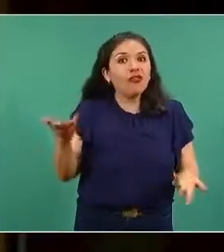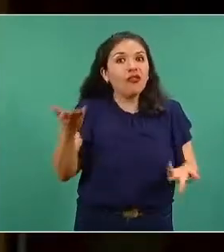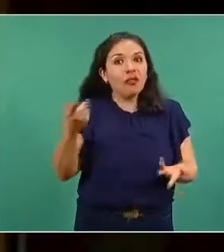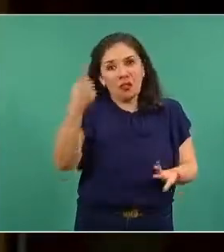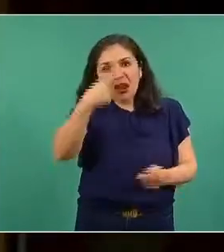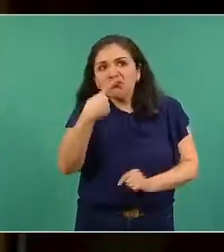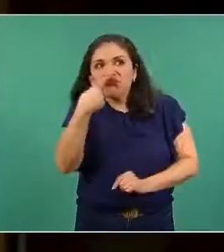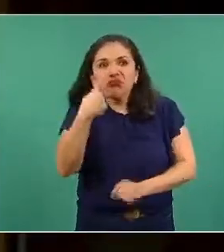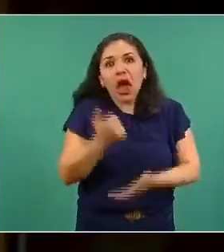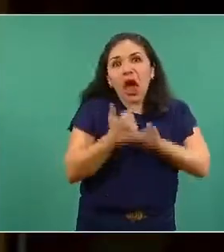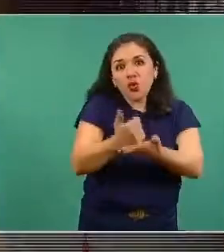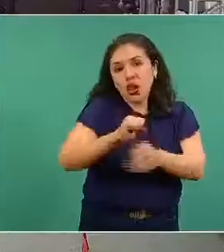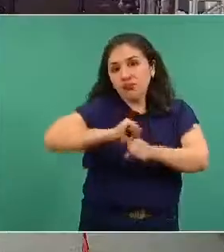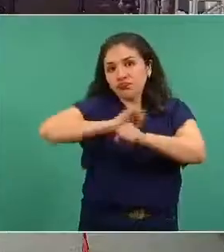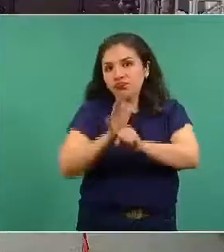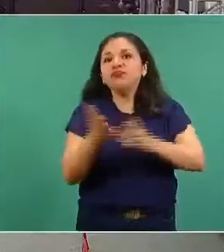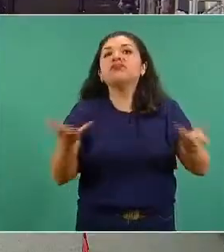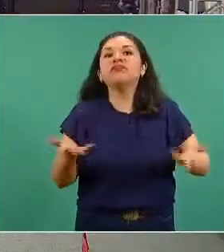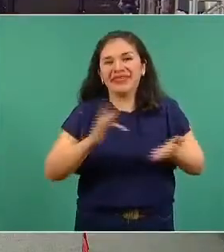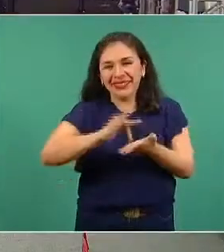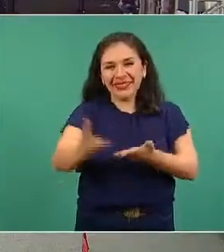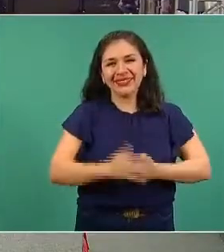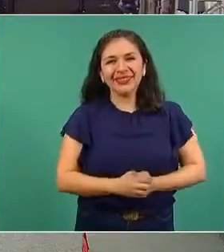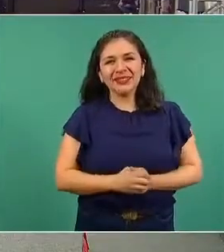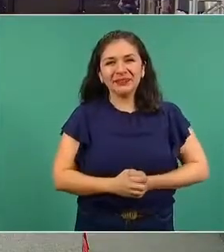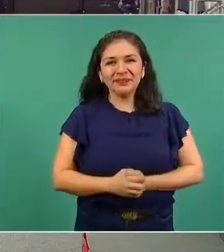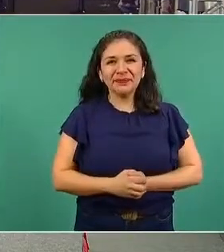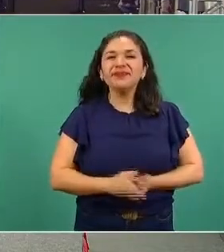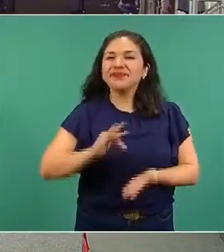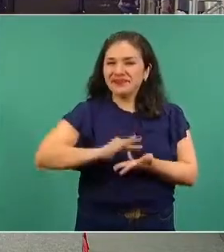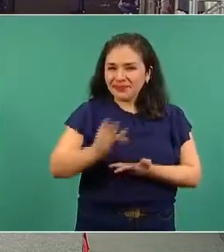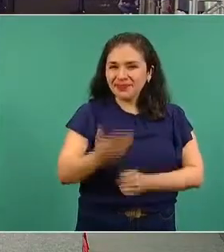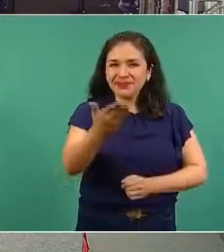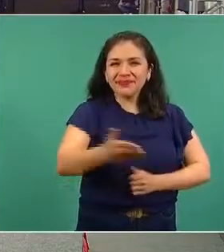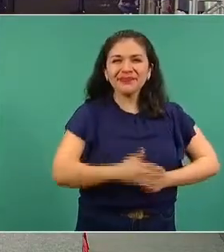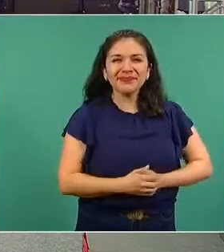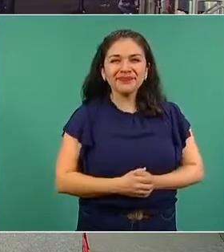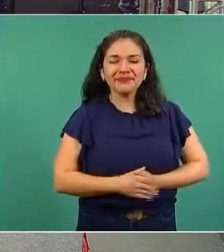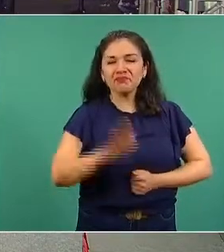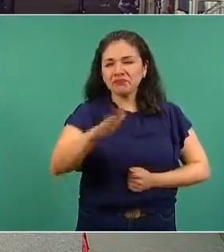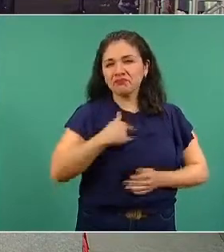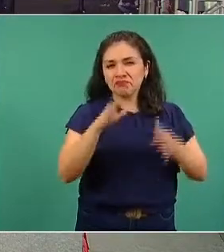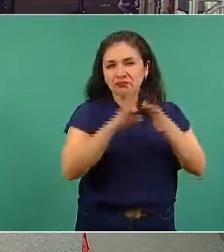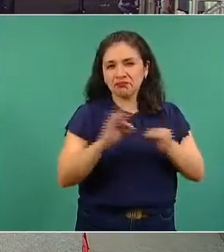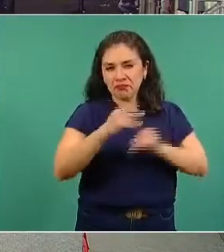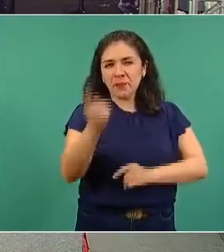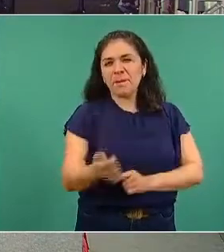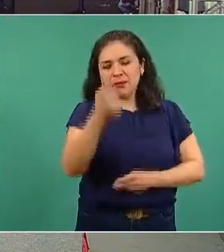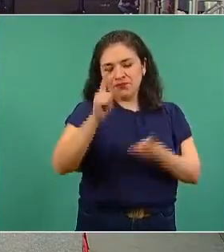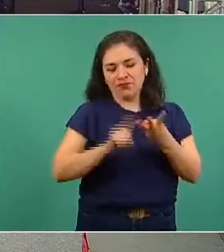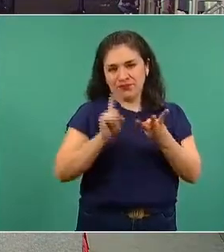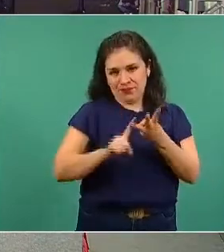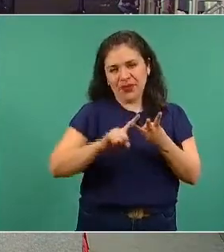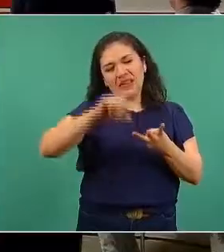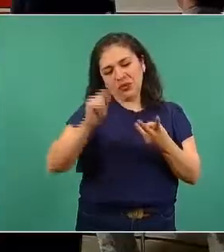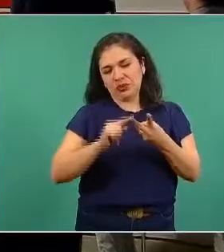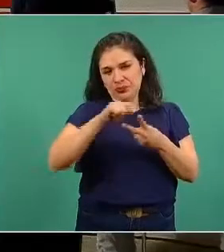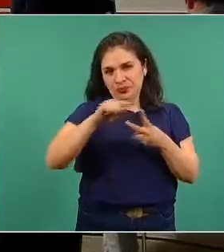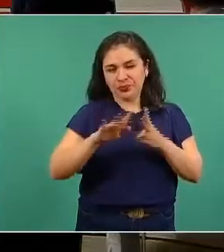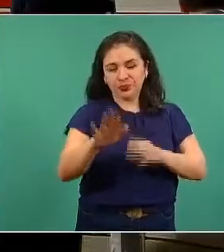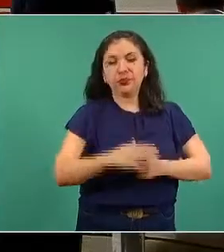para ayudarnos con la pandemia. Gracias. Muchas gracias, Demián Duarte. Comento sobre la tercera y luego las otras